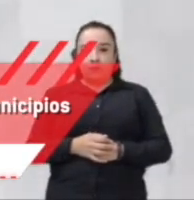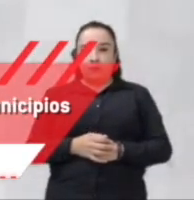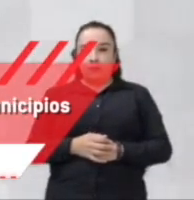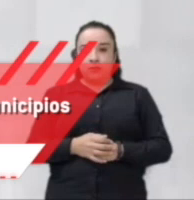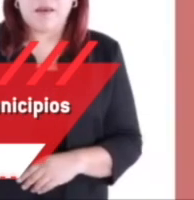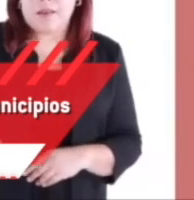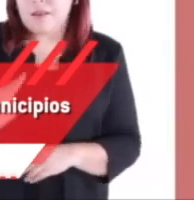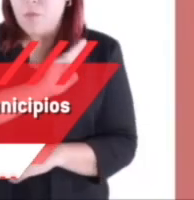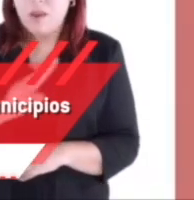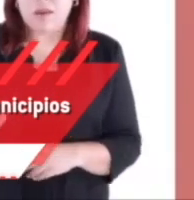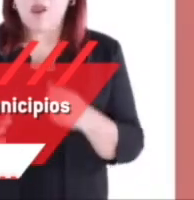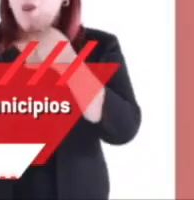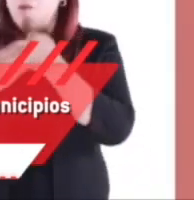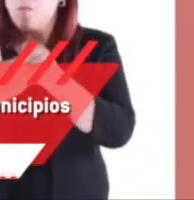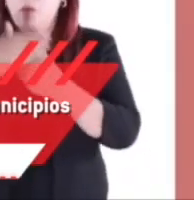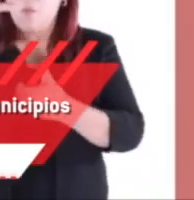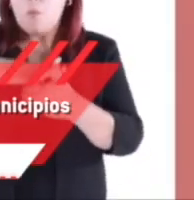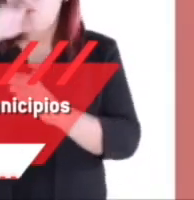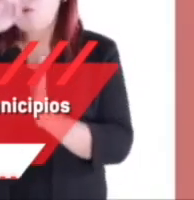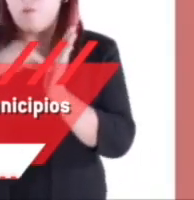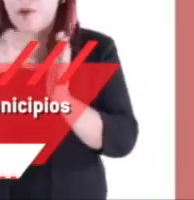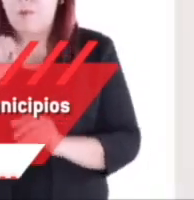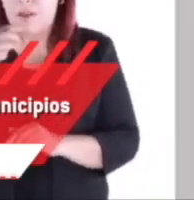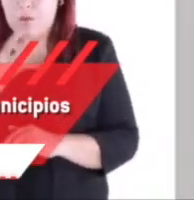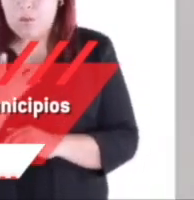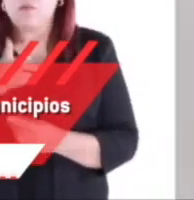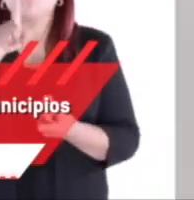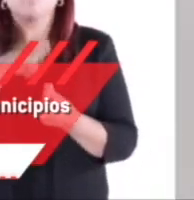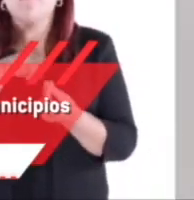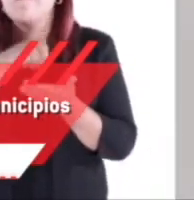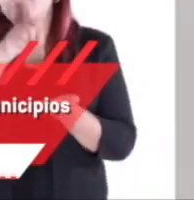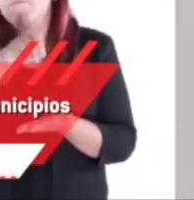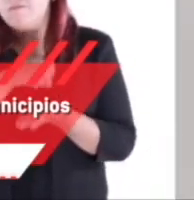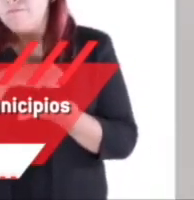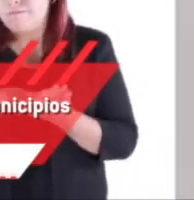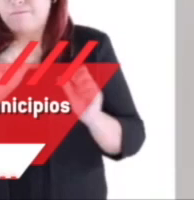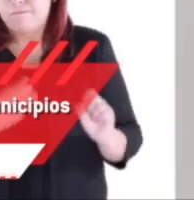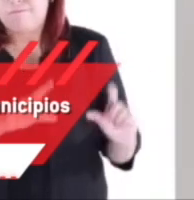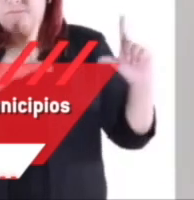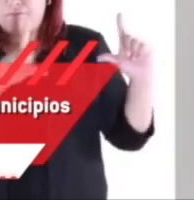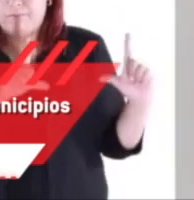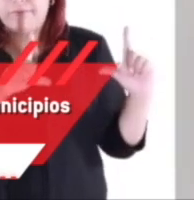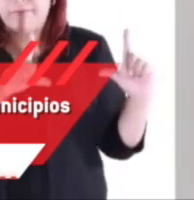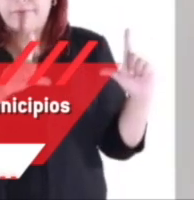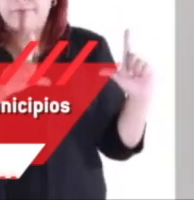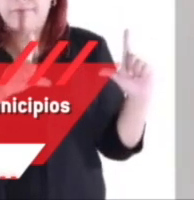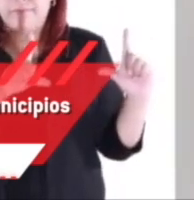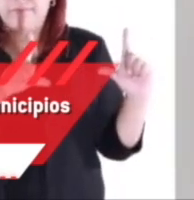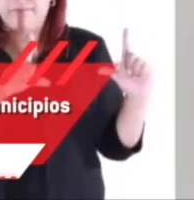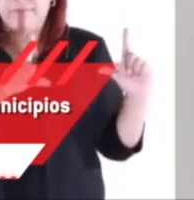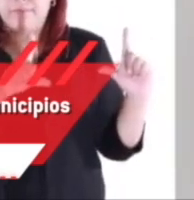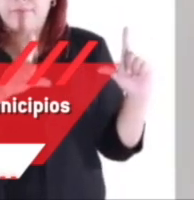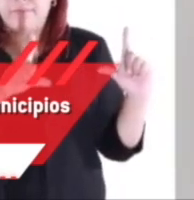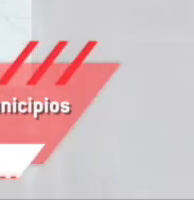ieeh y se dijo que en 20 ayuntamientos obligatoriamente deberán postular mujeres toda vez que en 13 de ellos